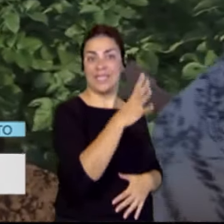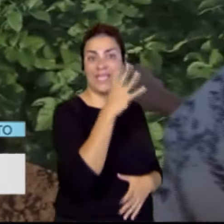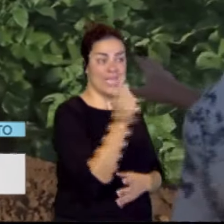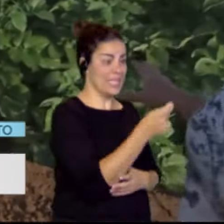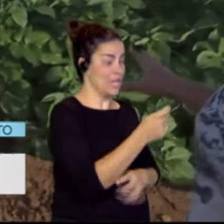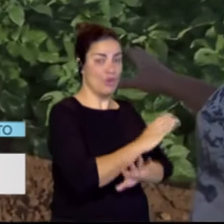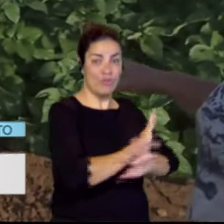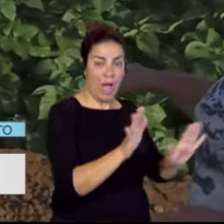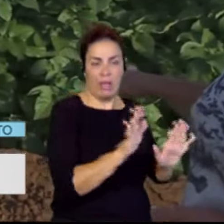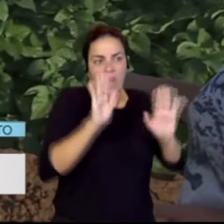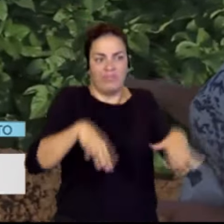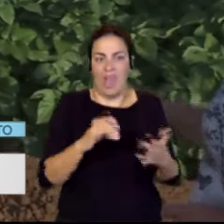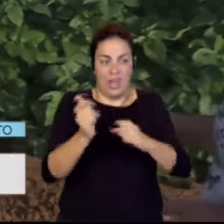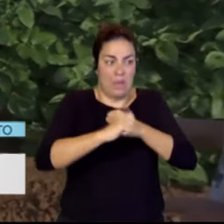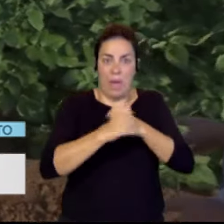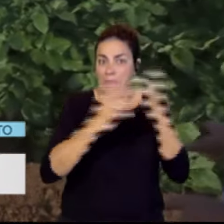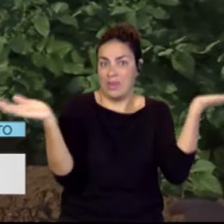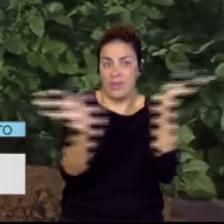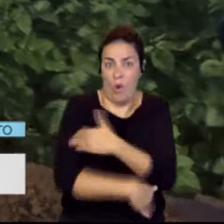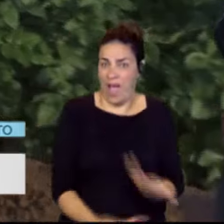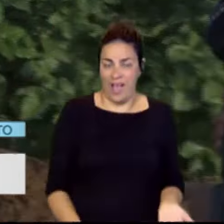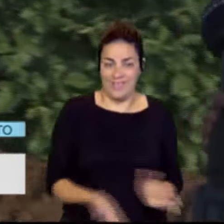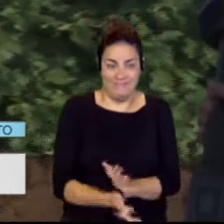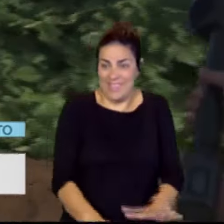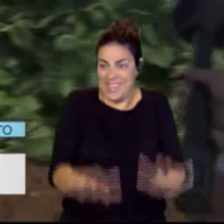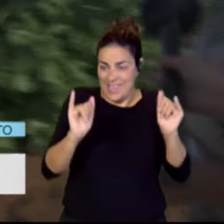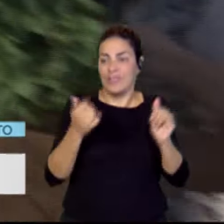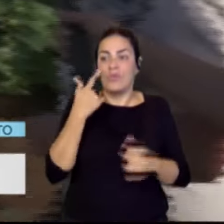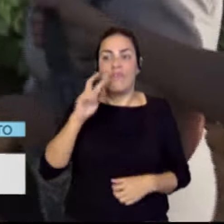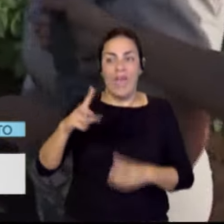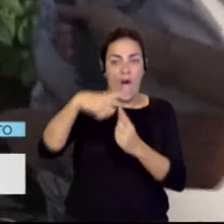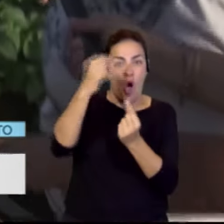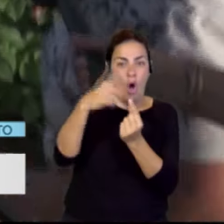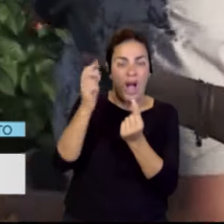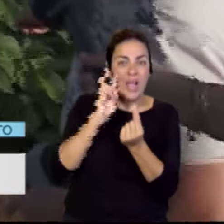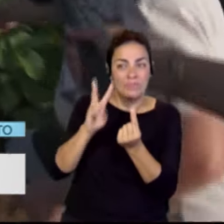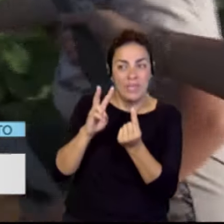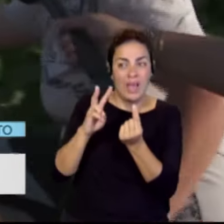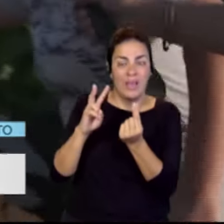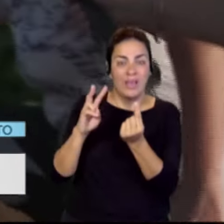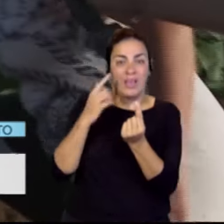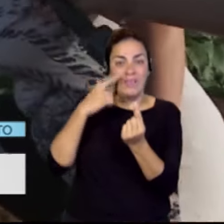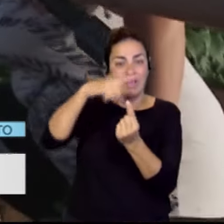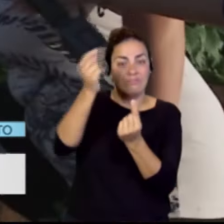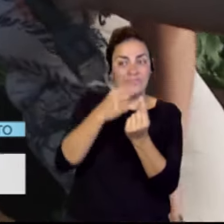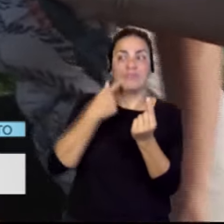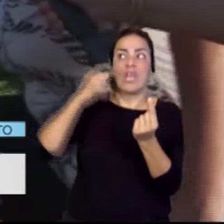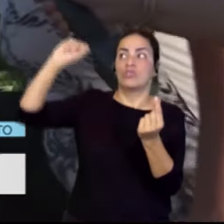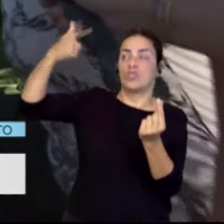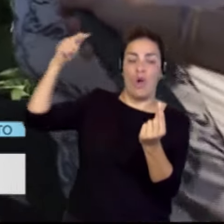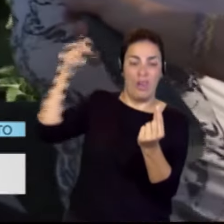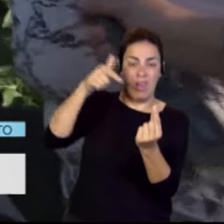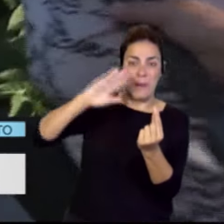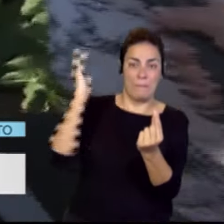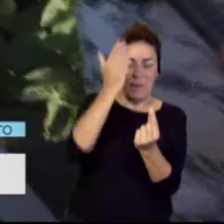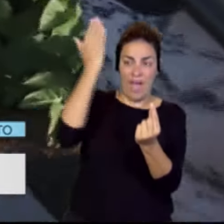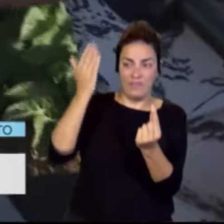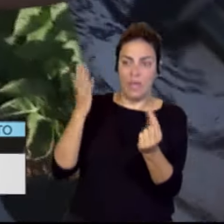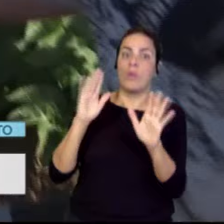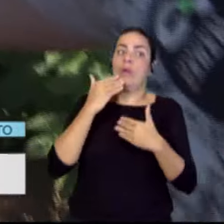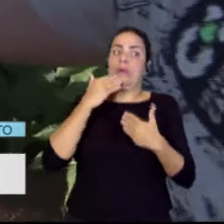tenemos cultivo ninguno tú verás como por aquí se ve la hoja mira que el sol si le ha hecho daño no que gracias a que se están